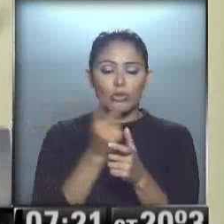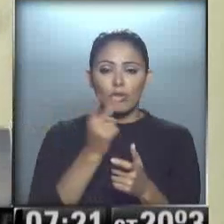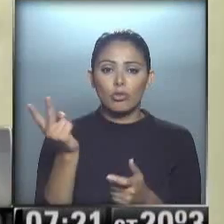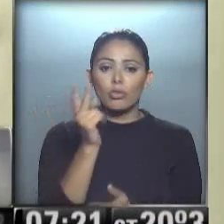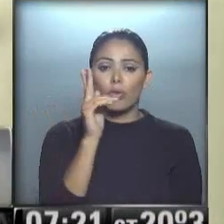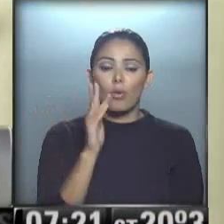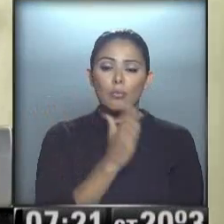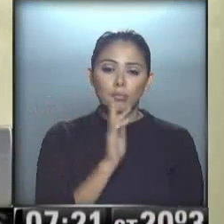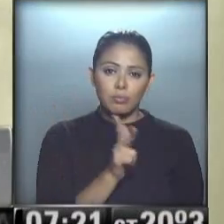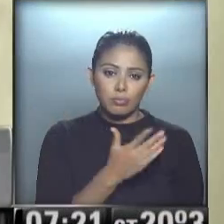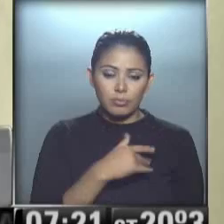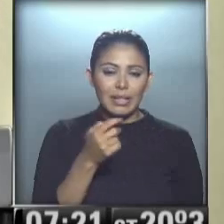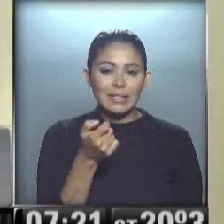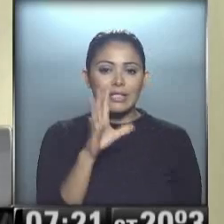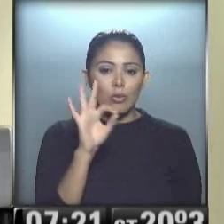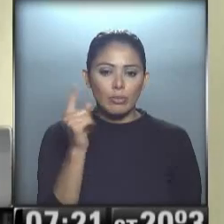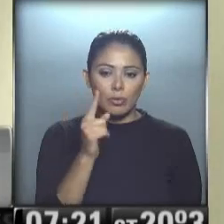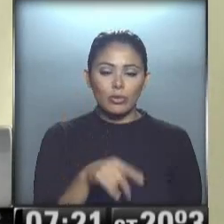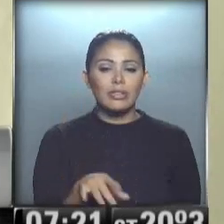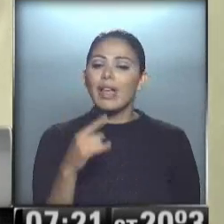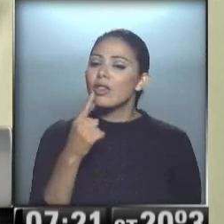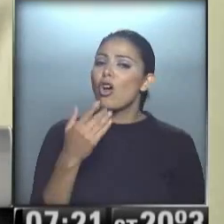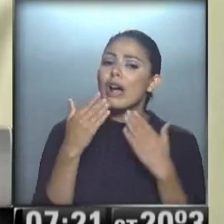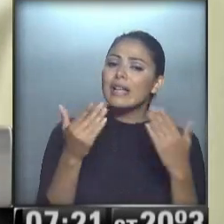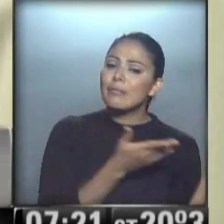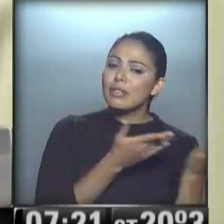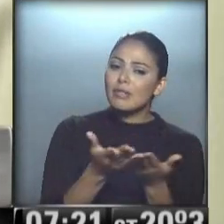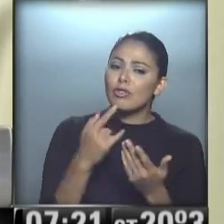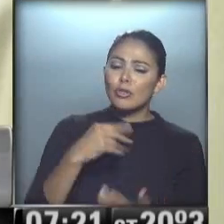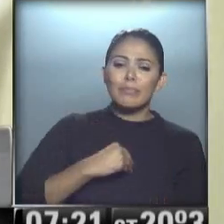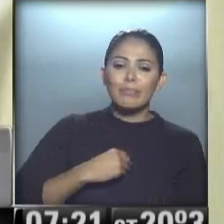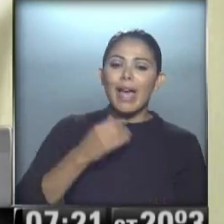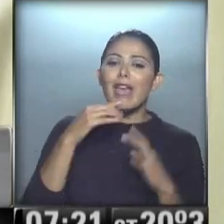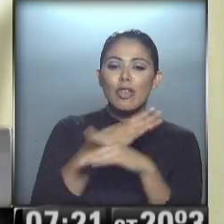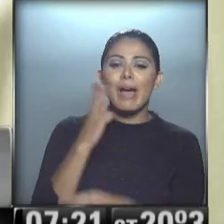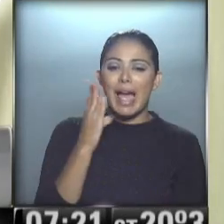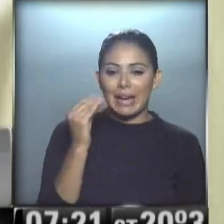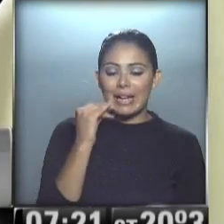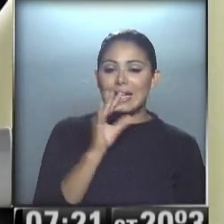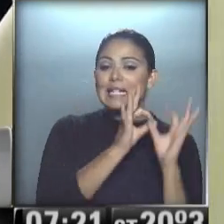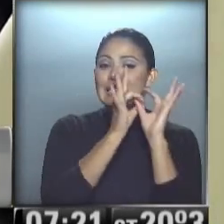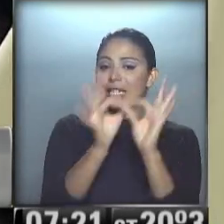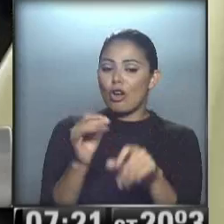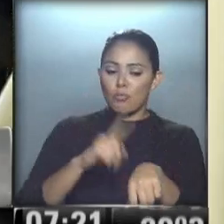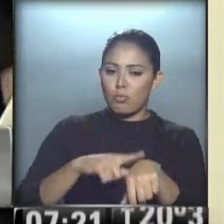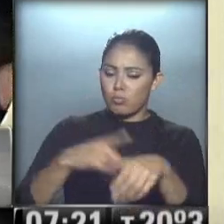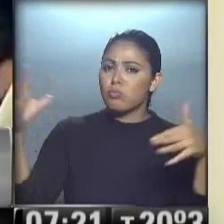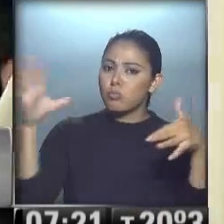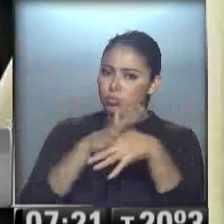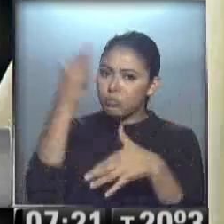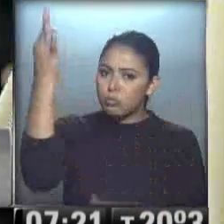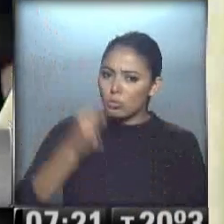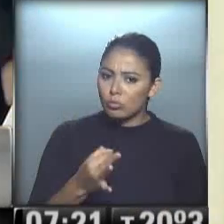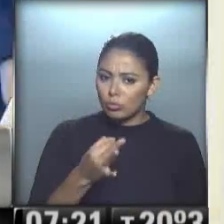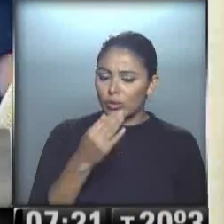y Obama Gracias por recibirme soy su gran admirador le dijo Obama en inglés apenas llegó puntual al